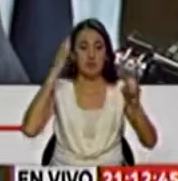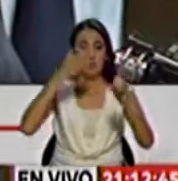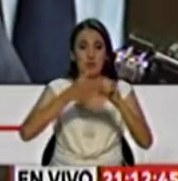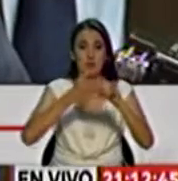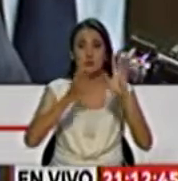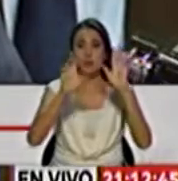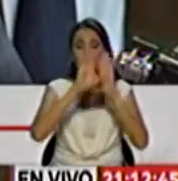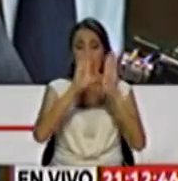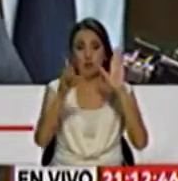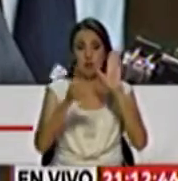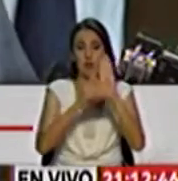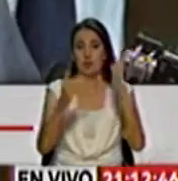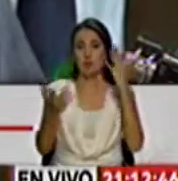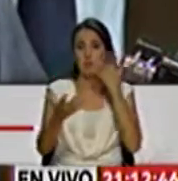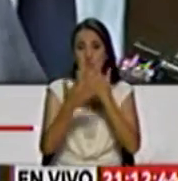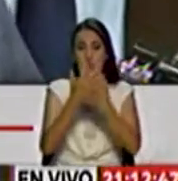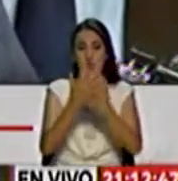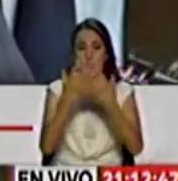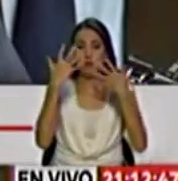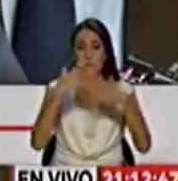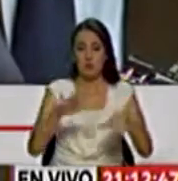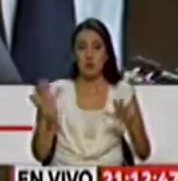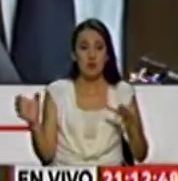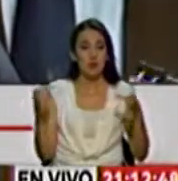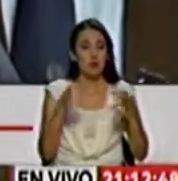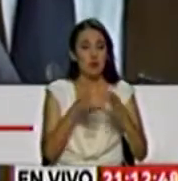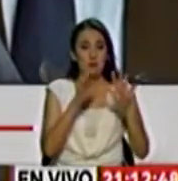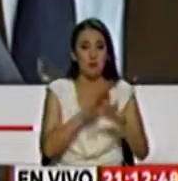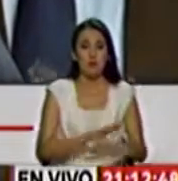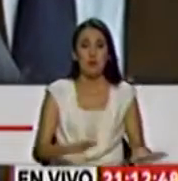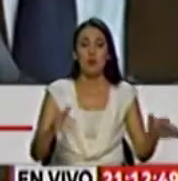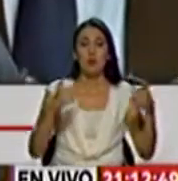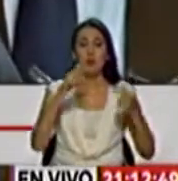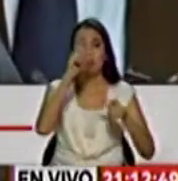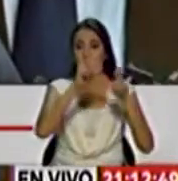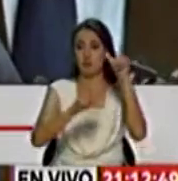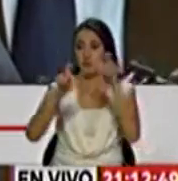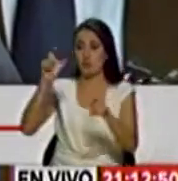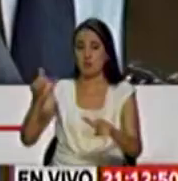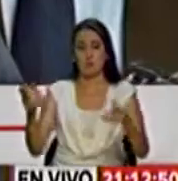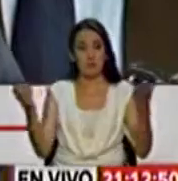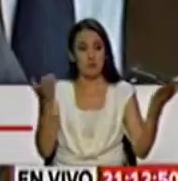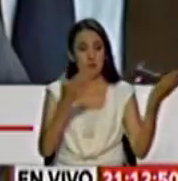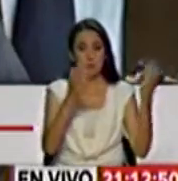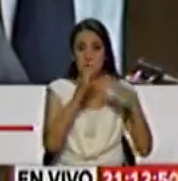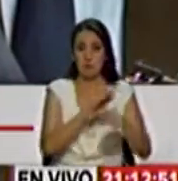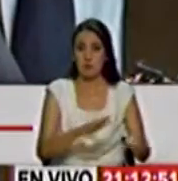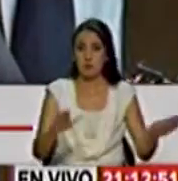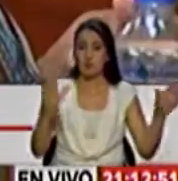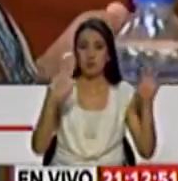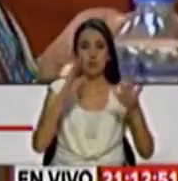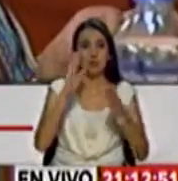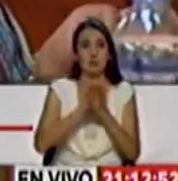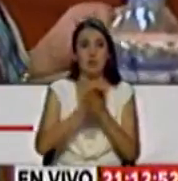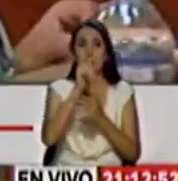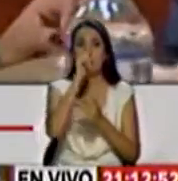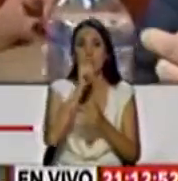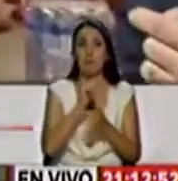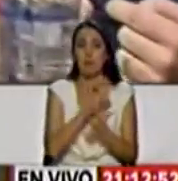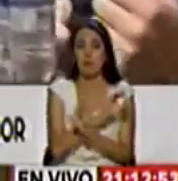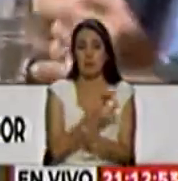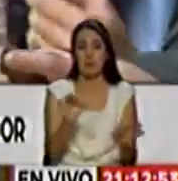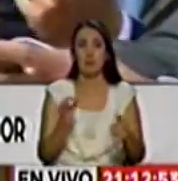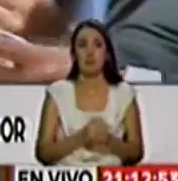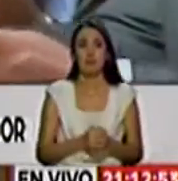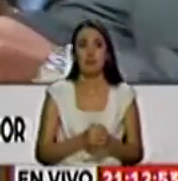Penal, es una norma anterior. Mis sujetos, a quienes yo defiendo, son no funcionarios públicos, sino sujetos privados. La sentencia